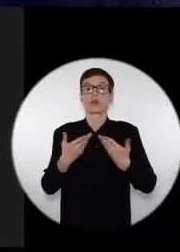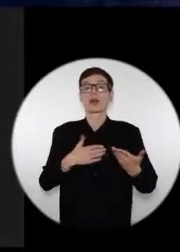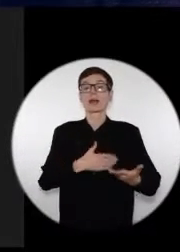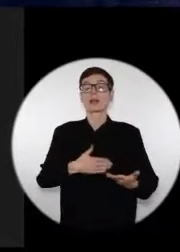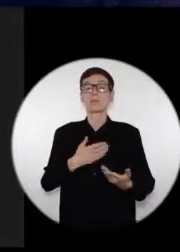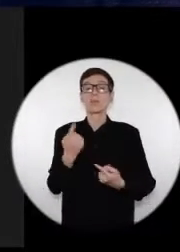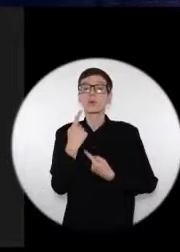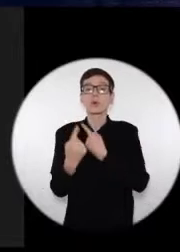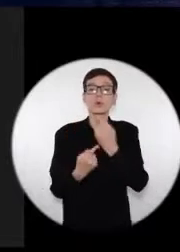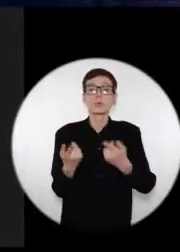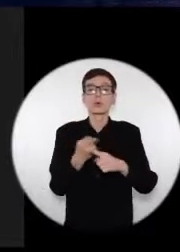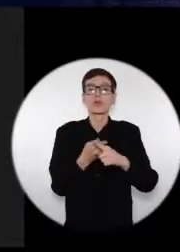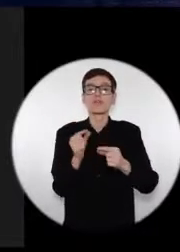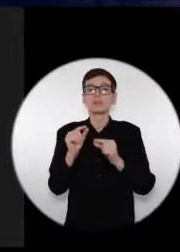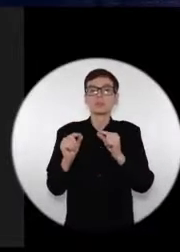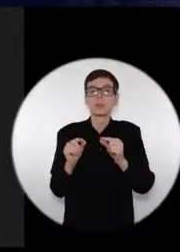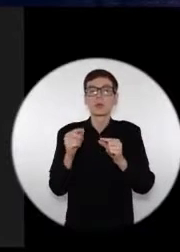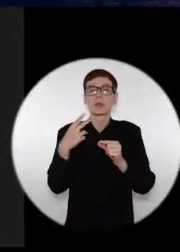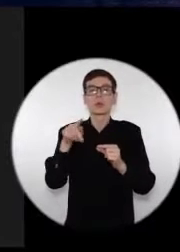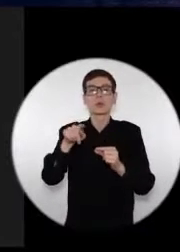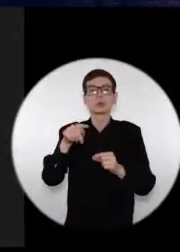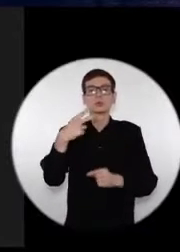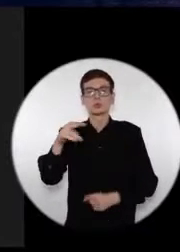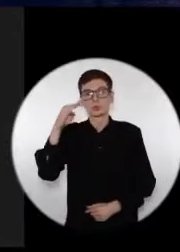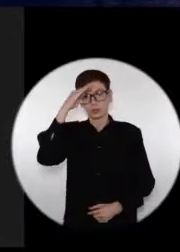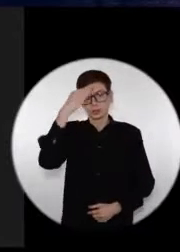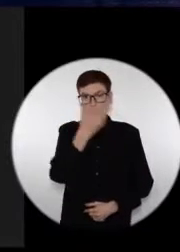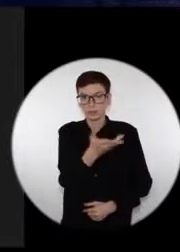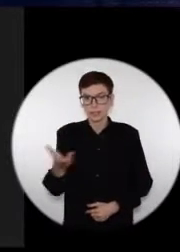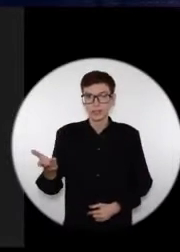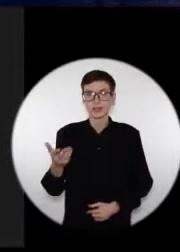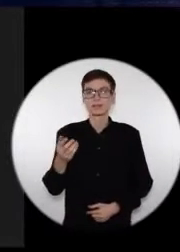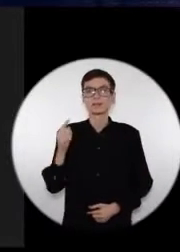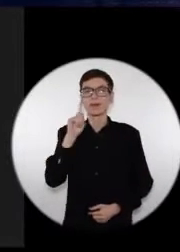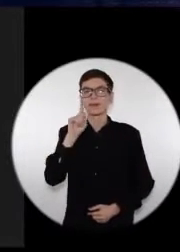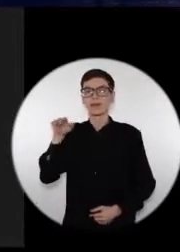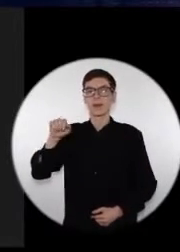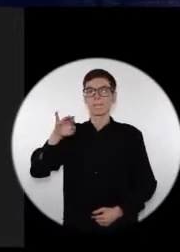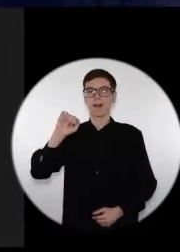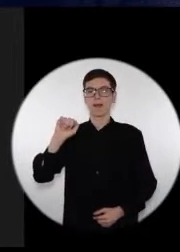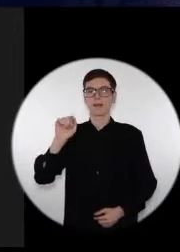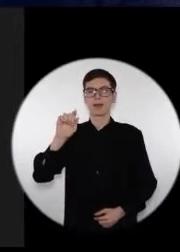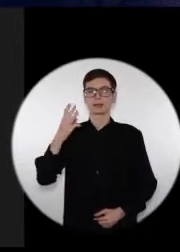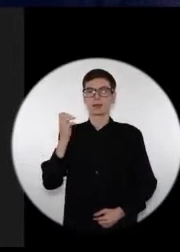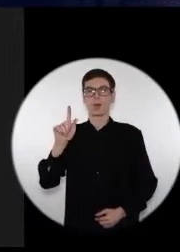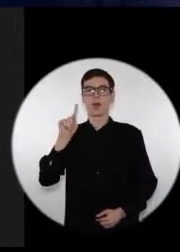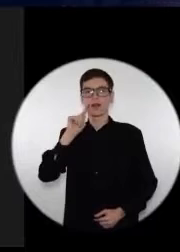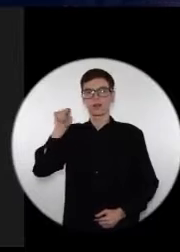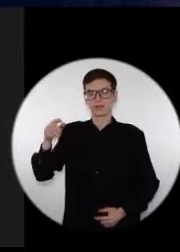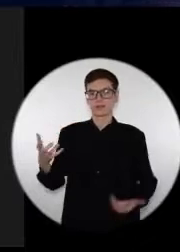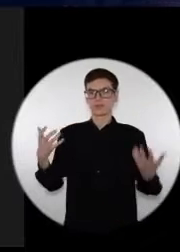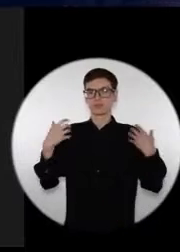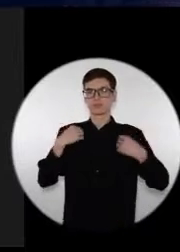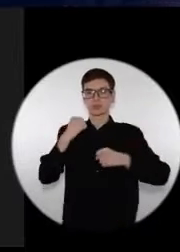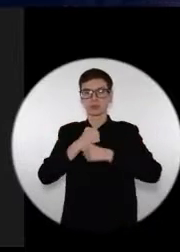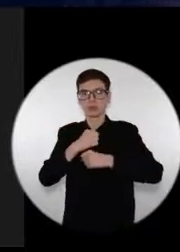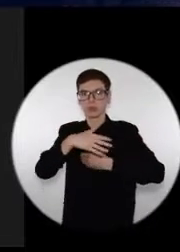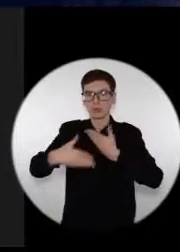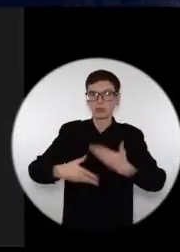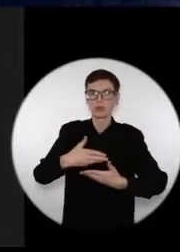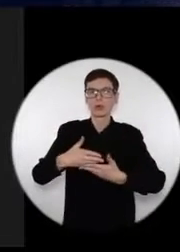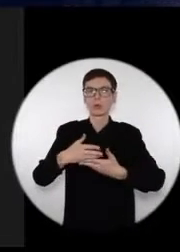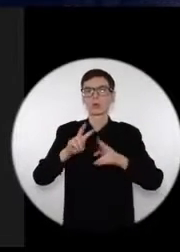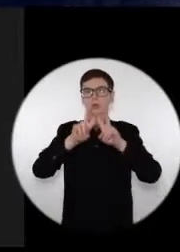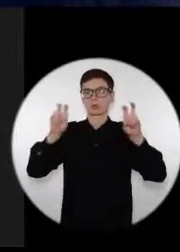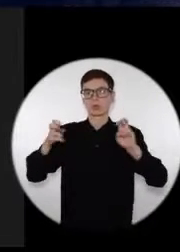llegar un poco la conversa de su experiencia tenemos a marías igual que ella cultiva